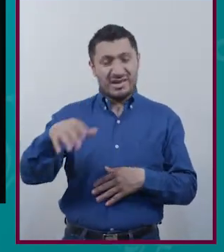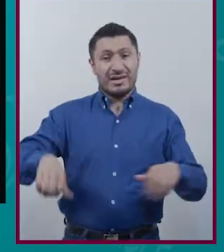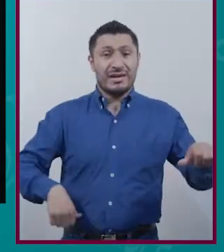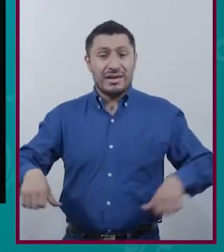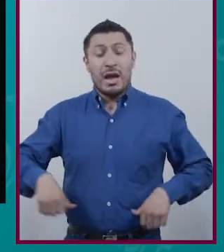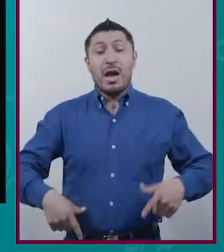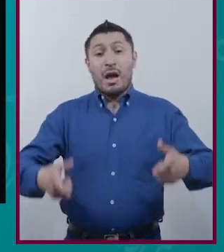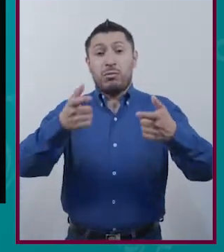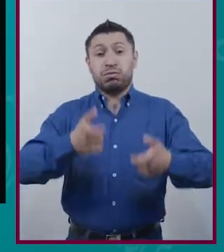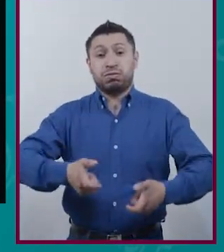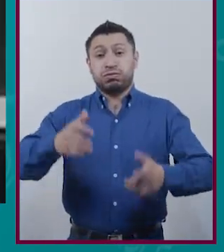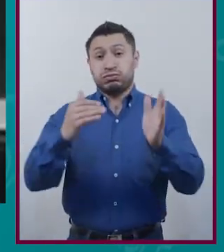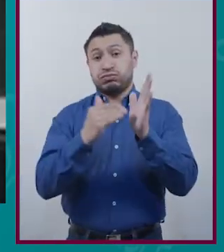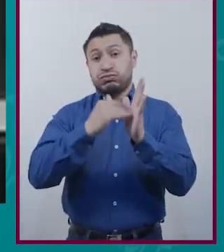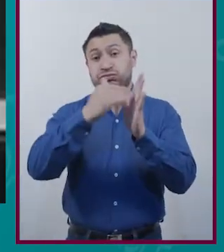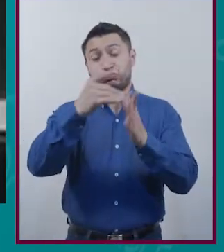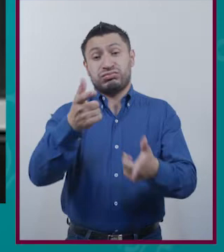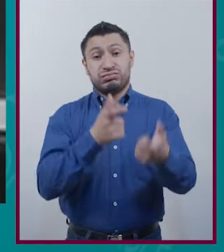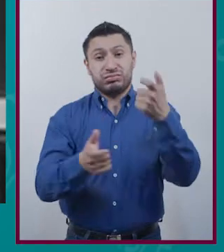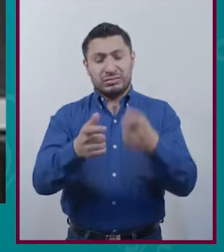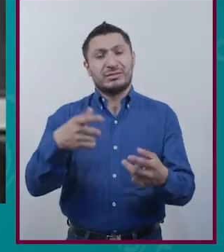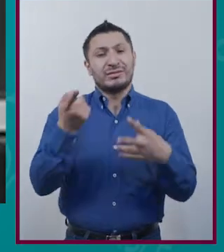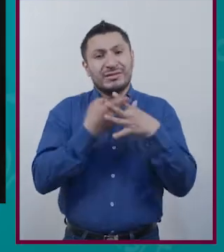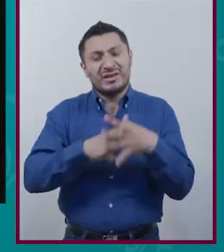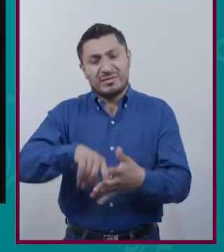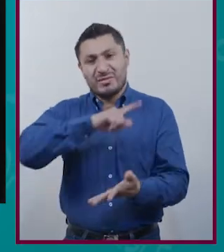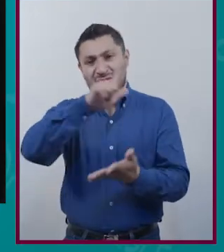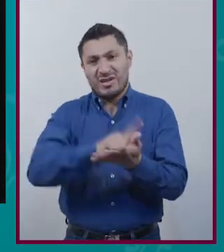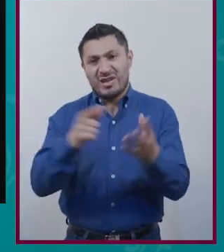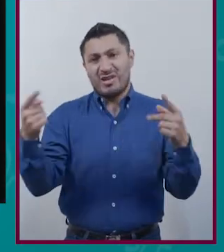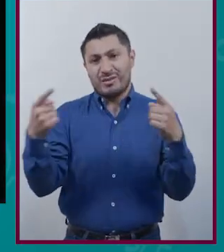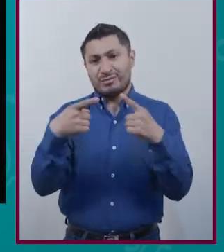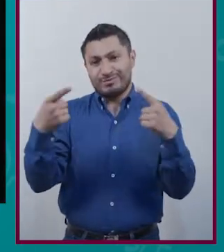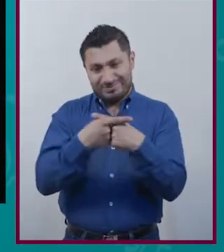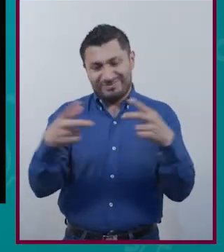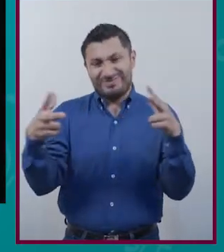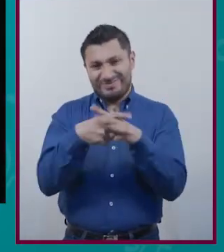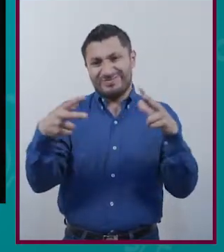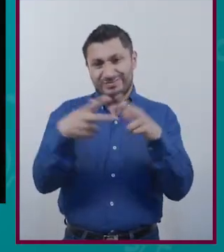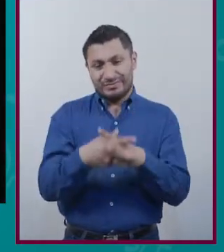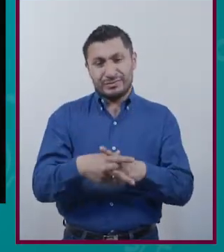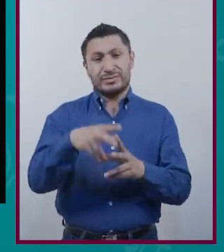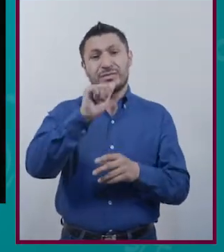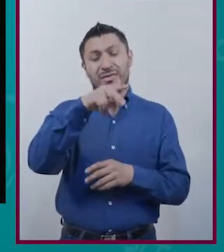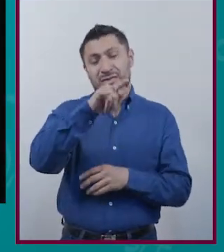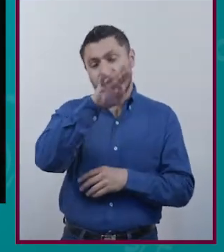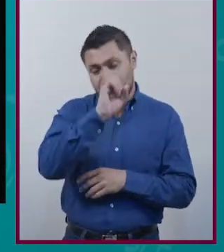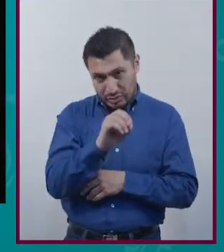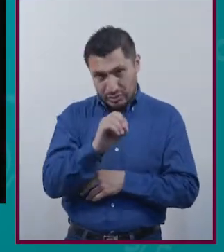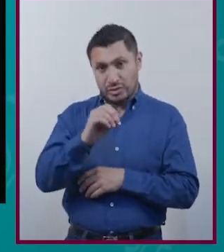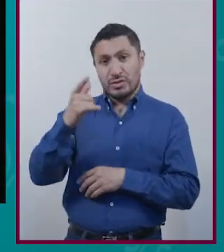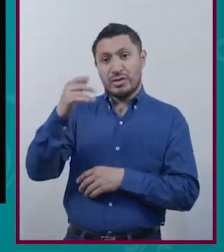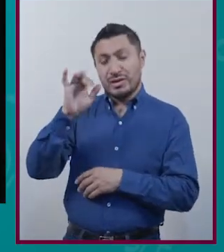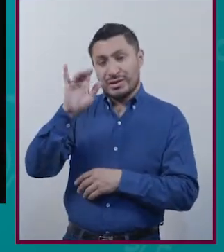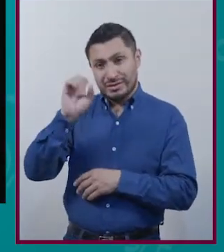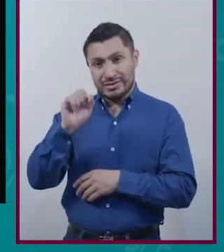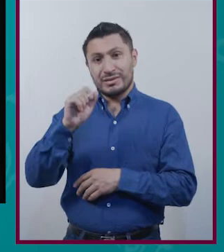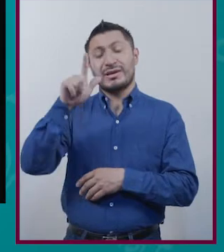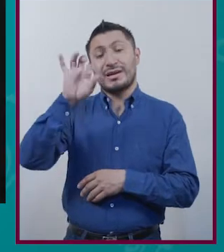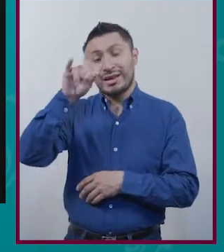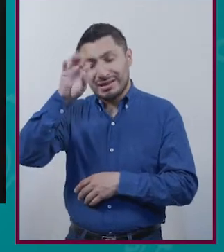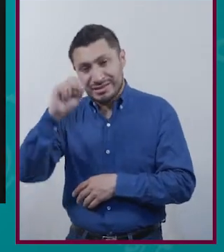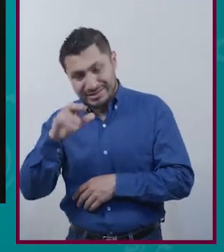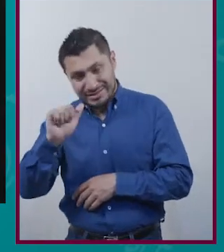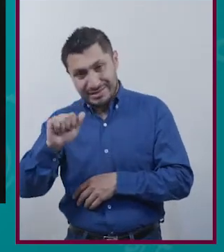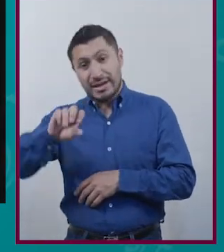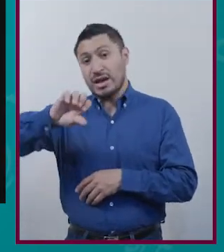negocio multimillonario, se inició una batalla legal entre Graham Bell, Antonio Meucci, Elisha Gray y otros